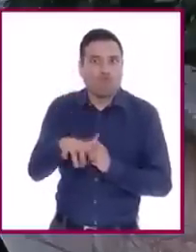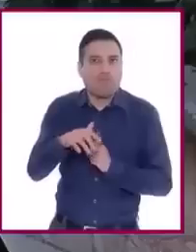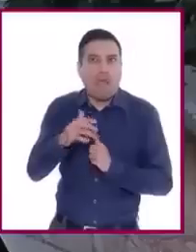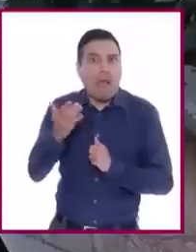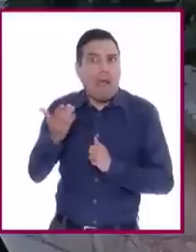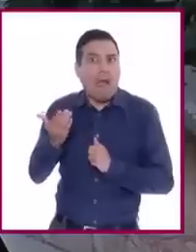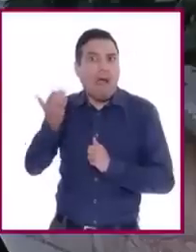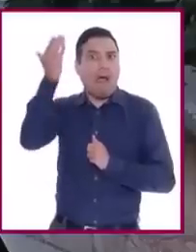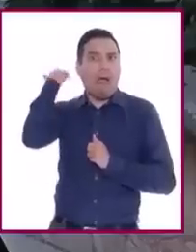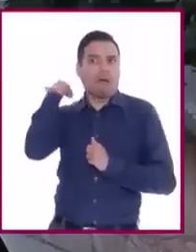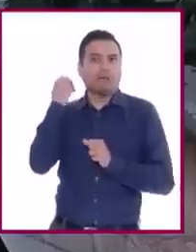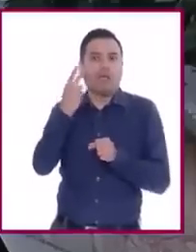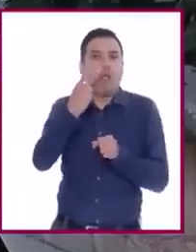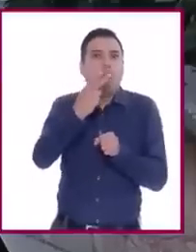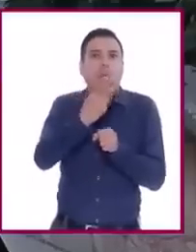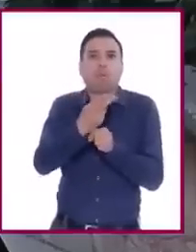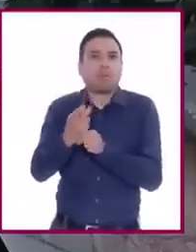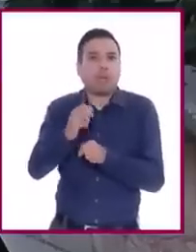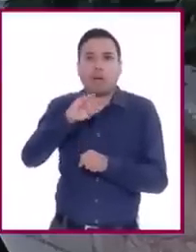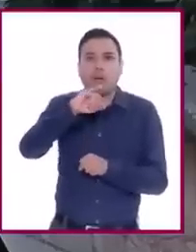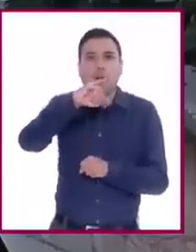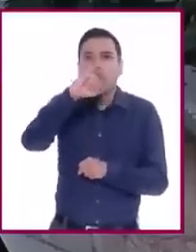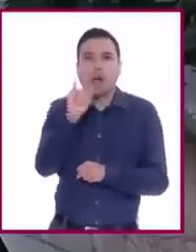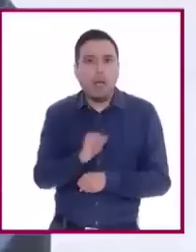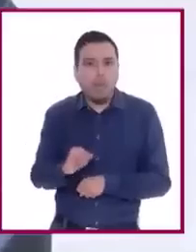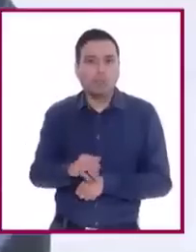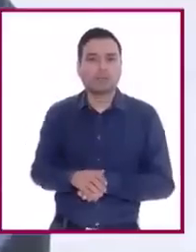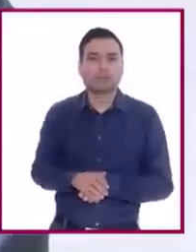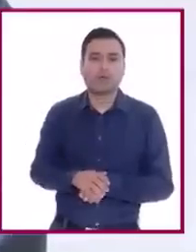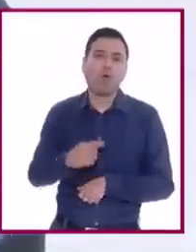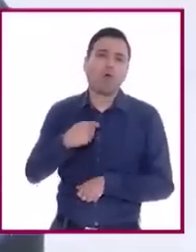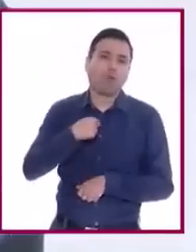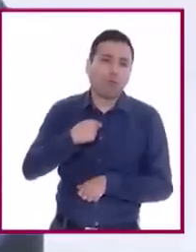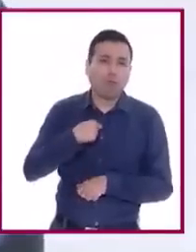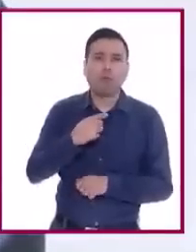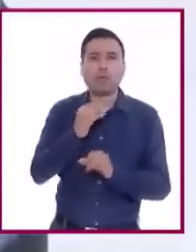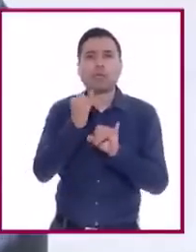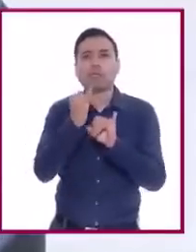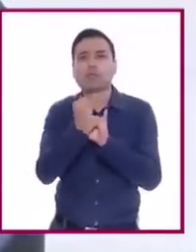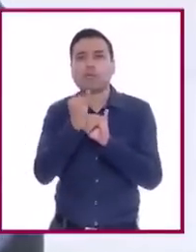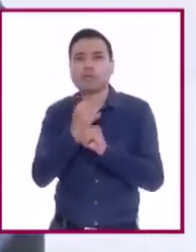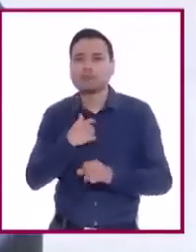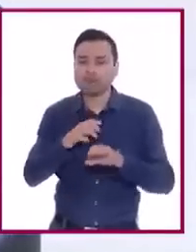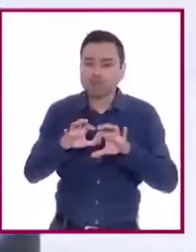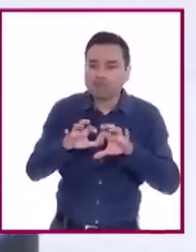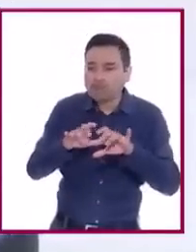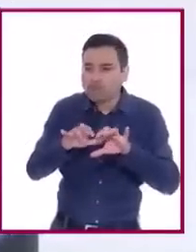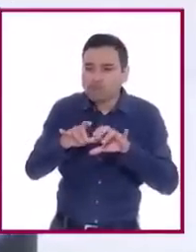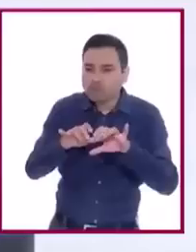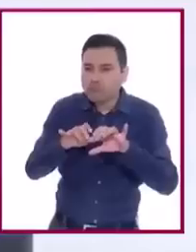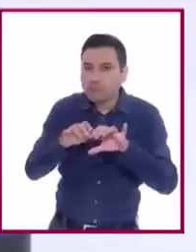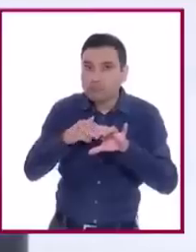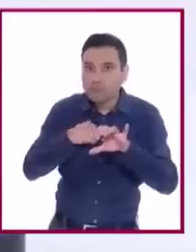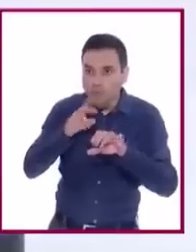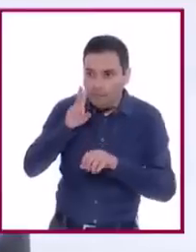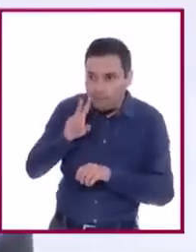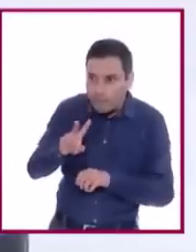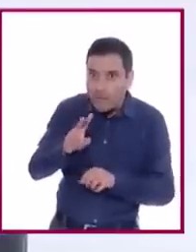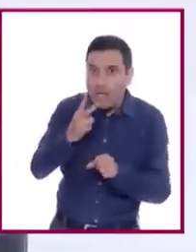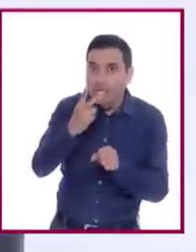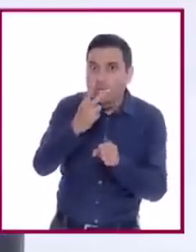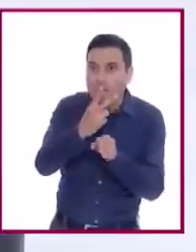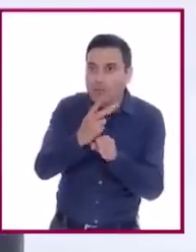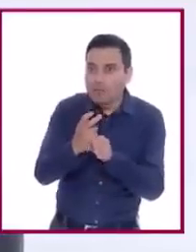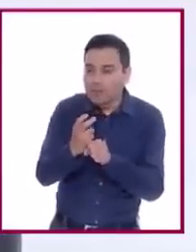en redes la vi ni siquiera lo dudé porque consideré yo que es una oportunidad para que los